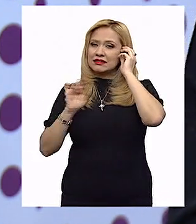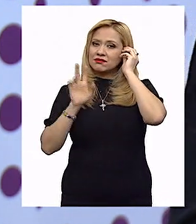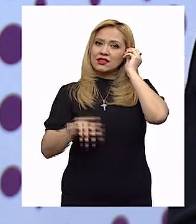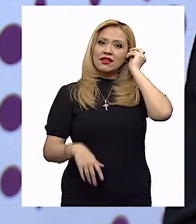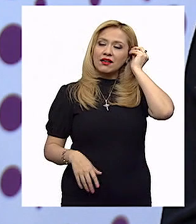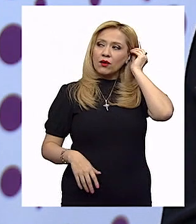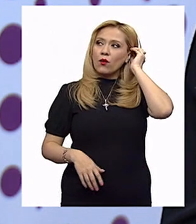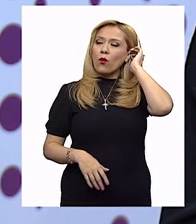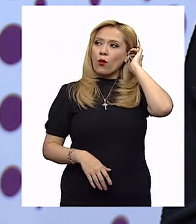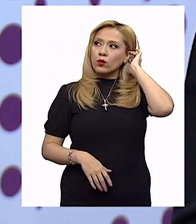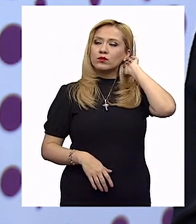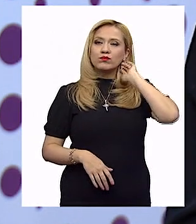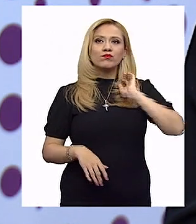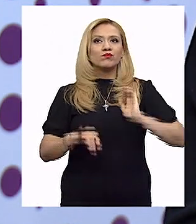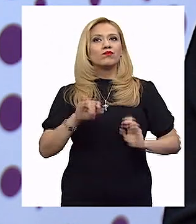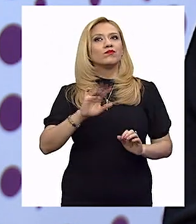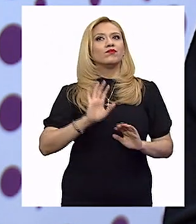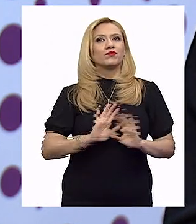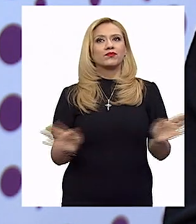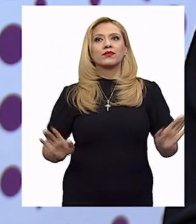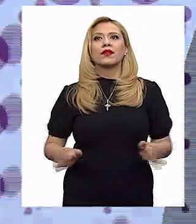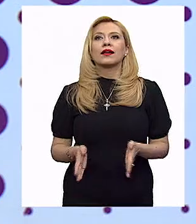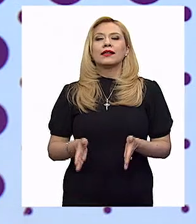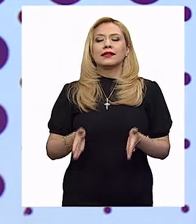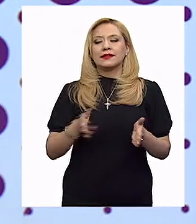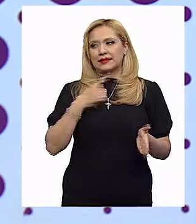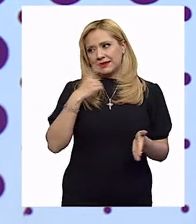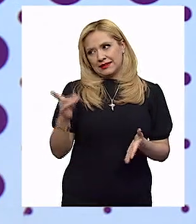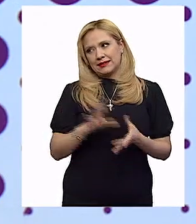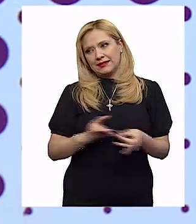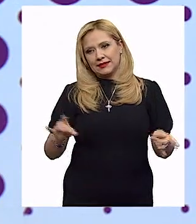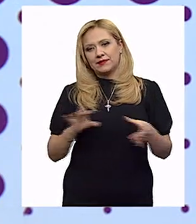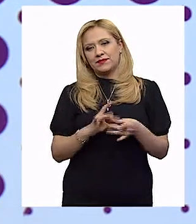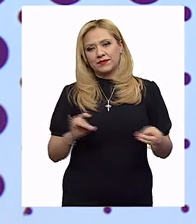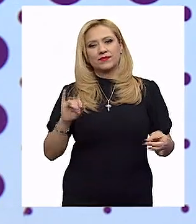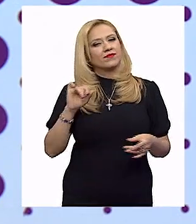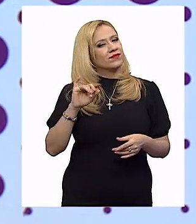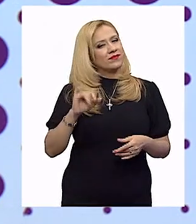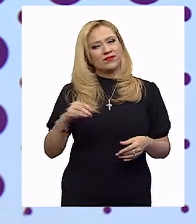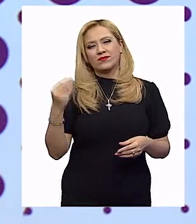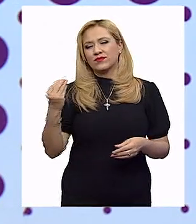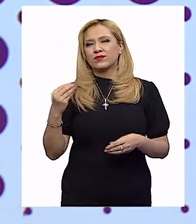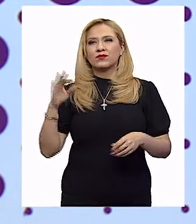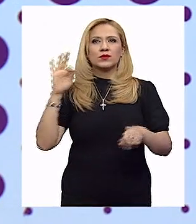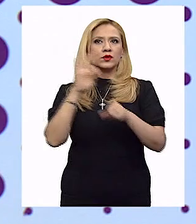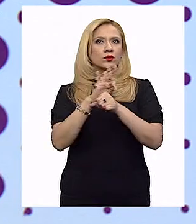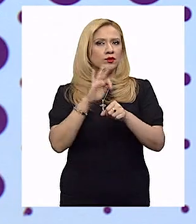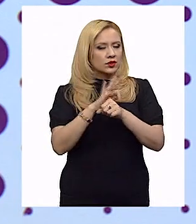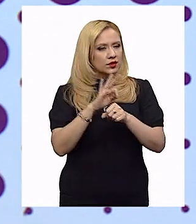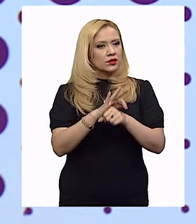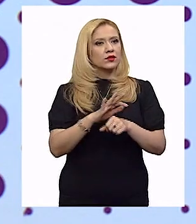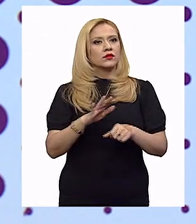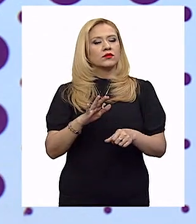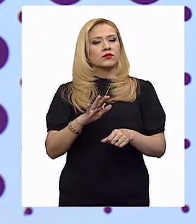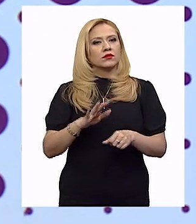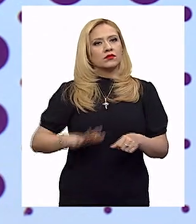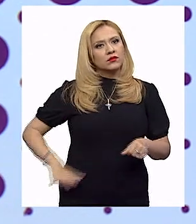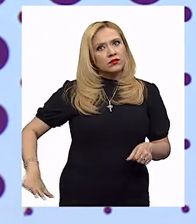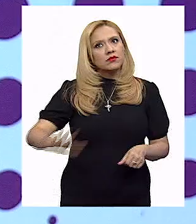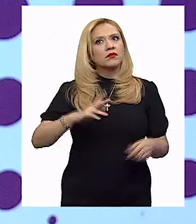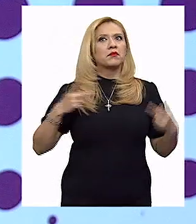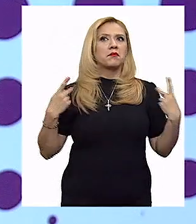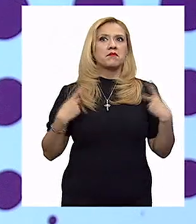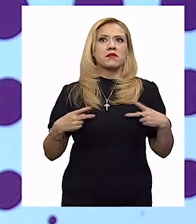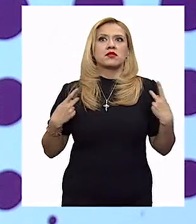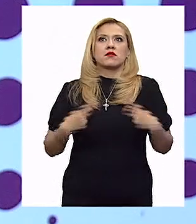Claro. Isa, bueno, esto ya lo mencionaba, ¿no? Es un estándar muy alto de protección, hay un interés público de por medio,